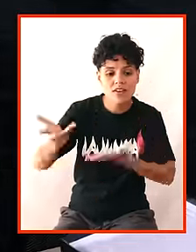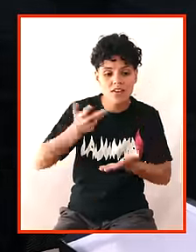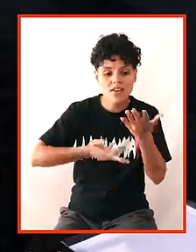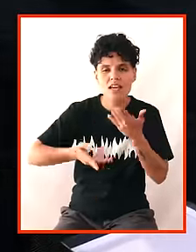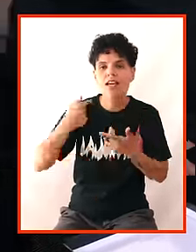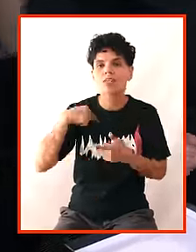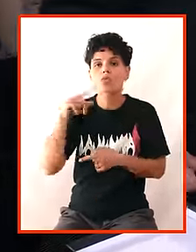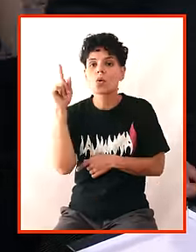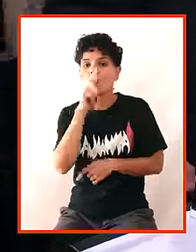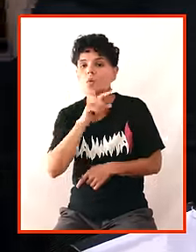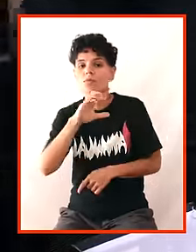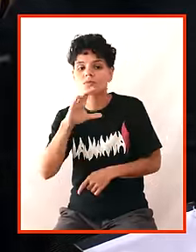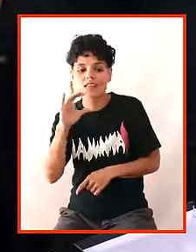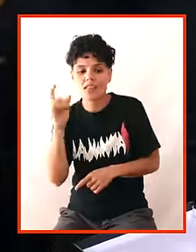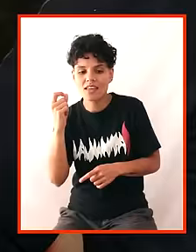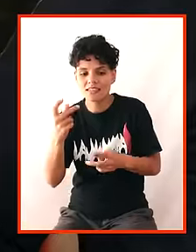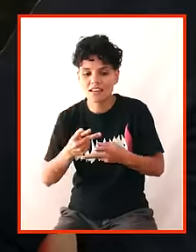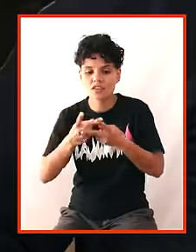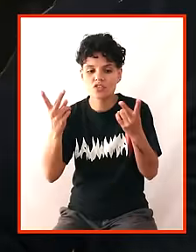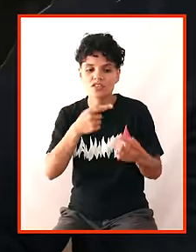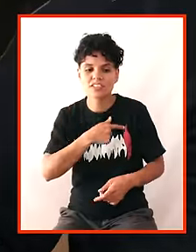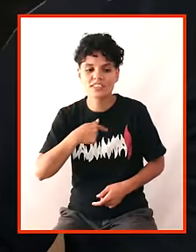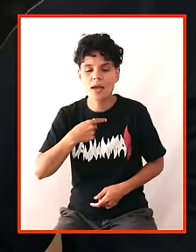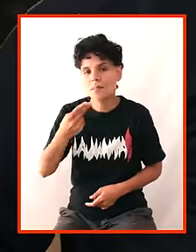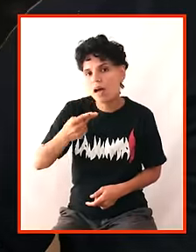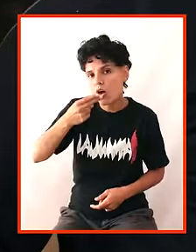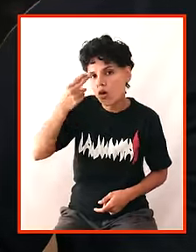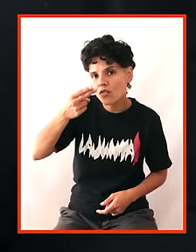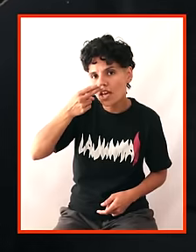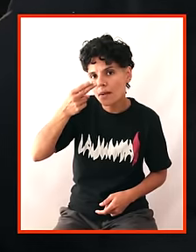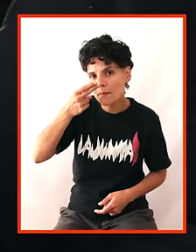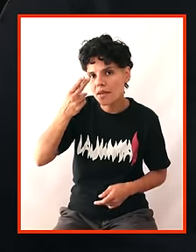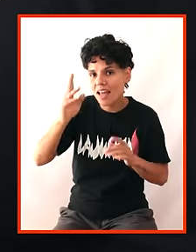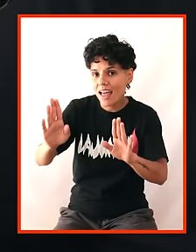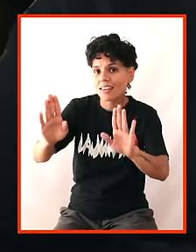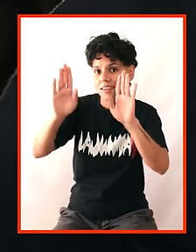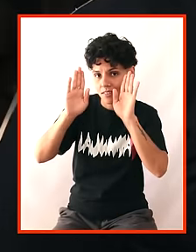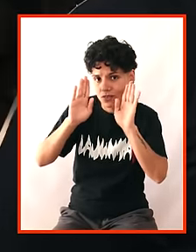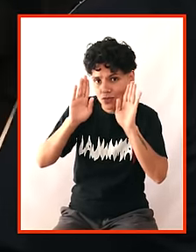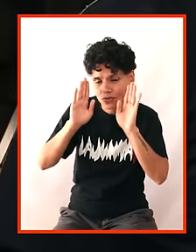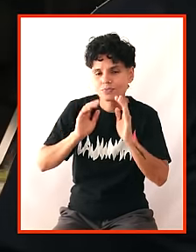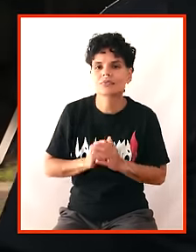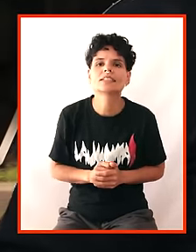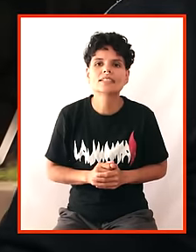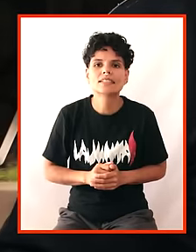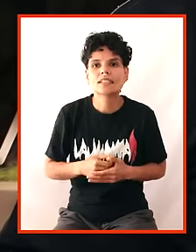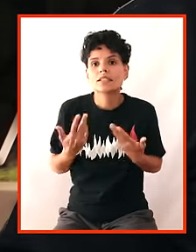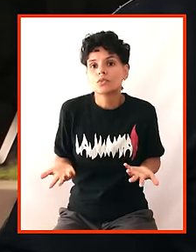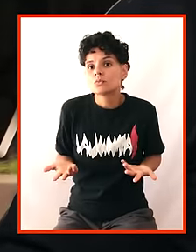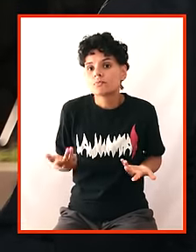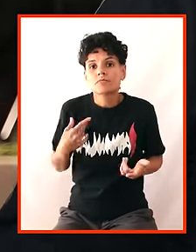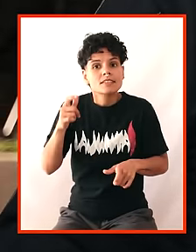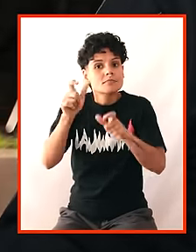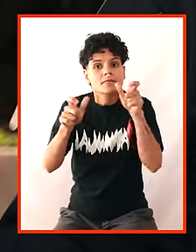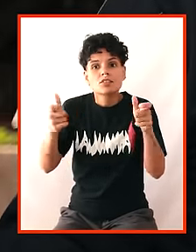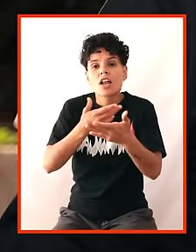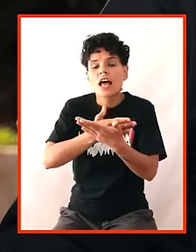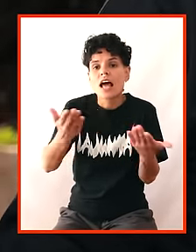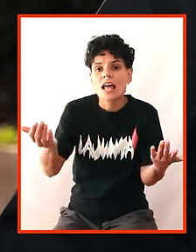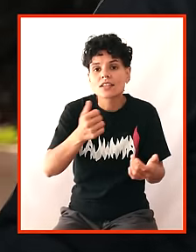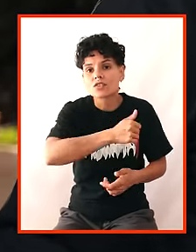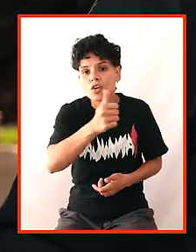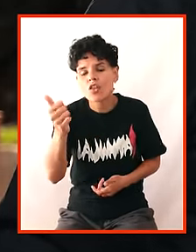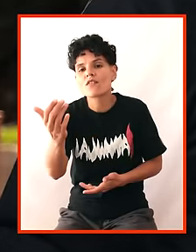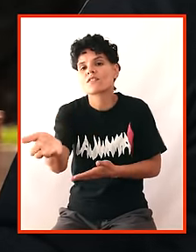escuchar nuestro más reciente disco que acaba de salir, está fresquito, se llama Noviembre. Para que lo escuchen y nada, invitar a toda la gente